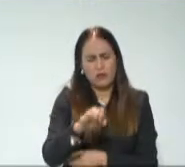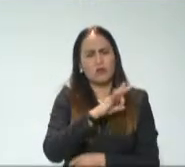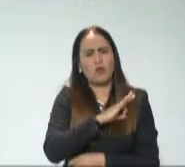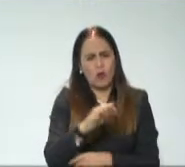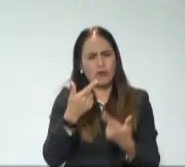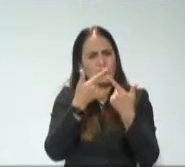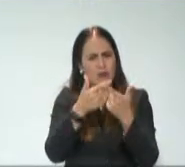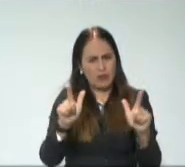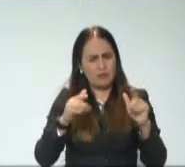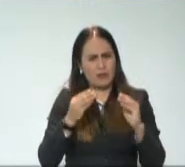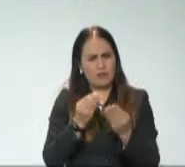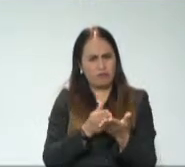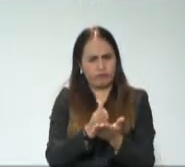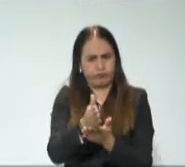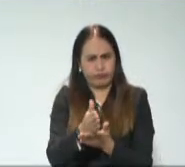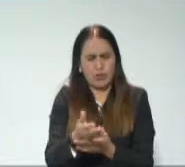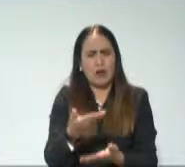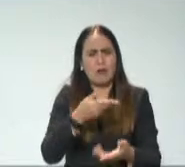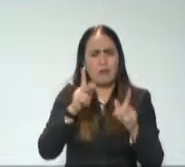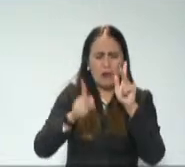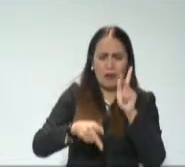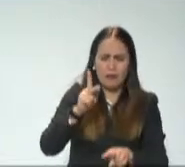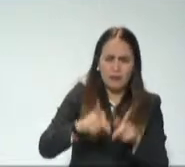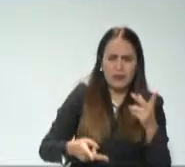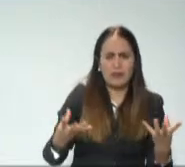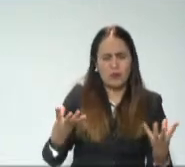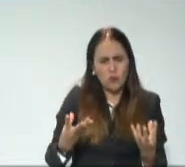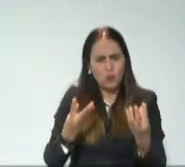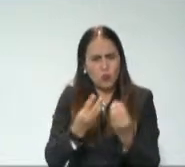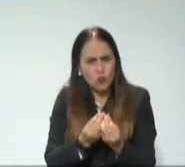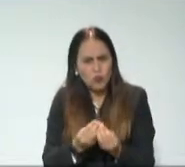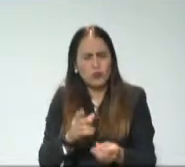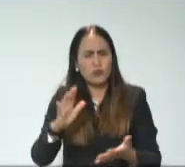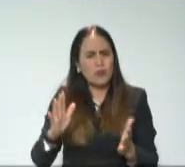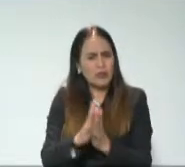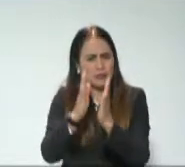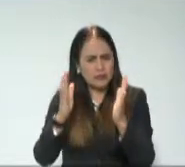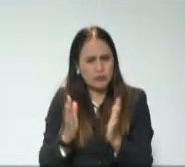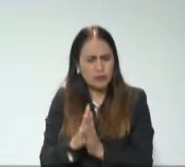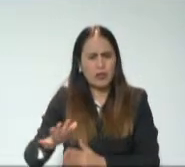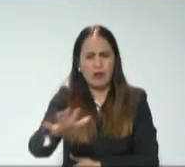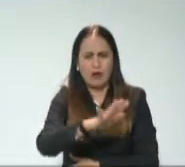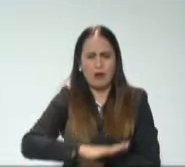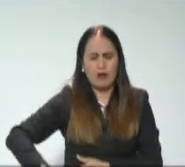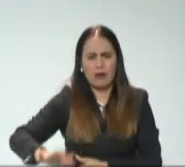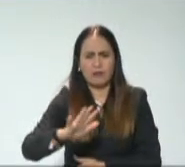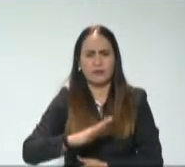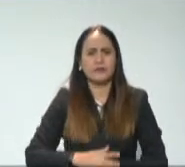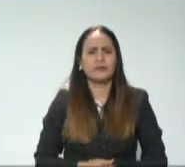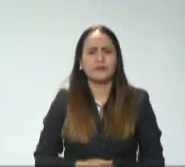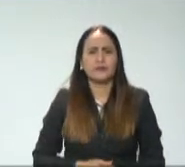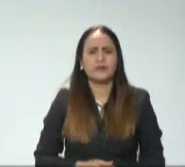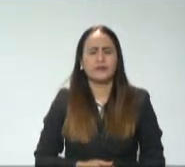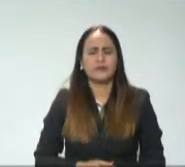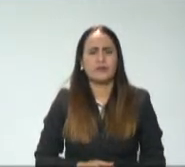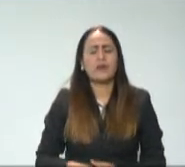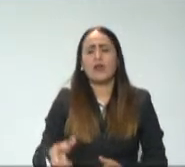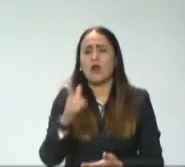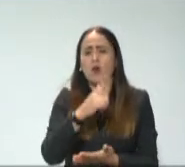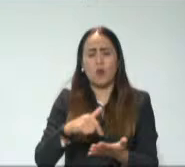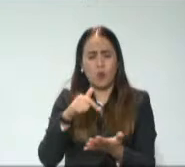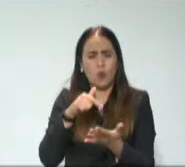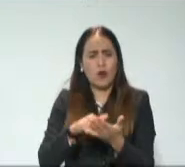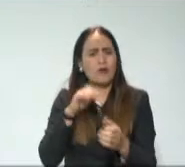hablen se asocien organicen y participen en la vida pública cuando el espacio Cívico está